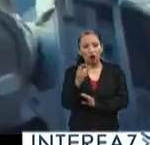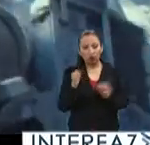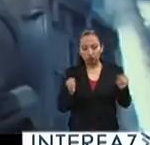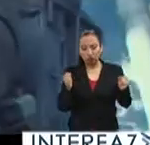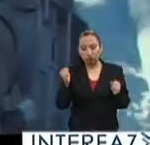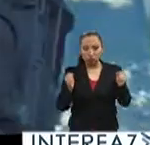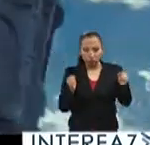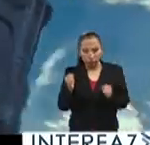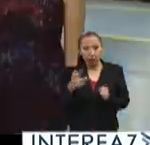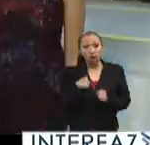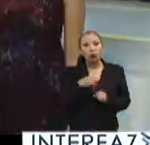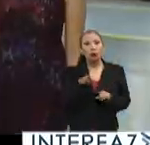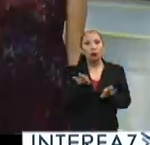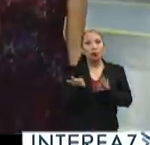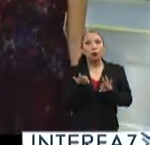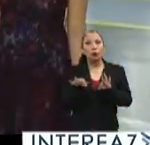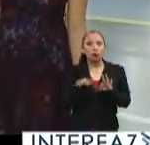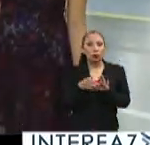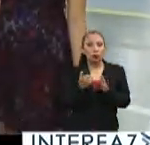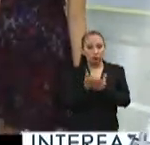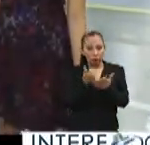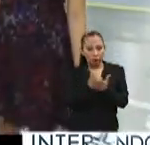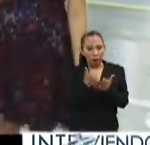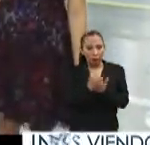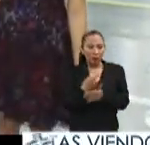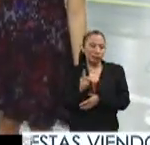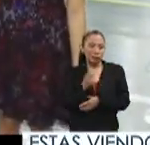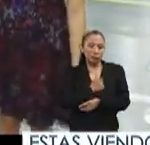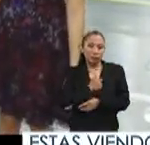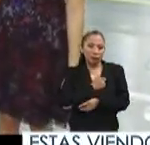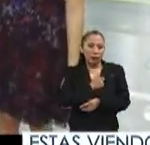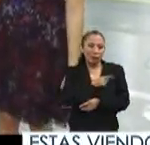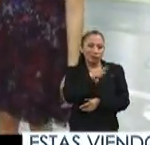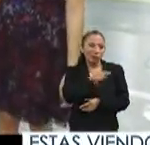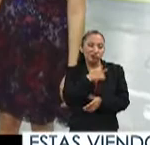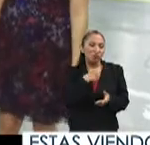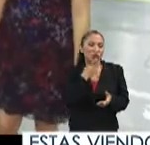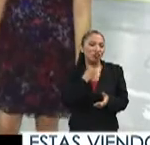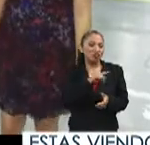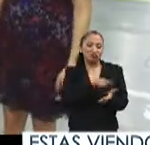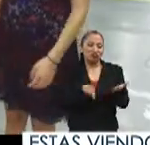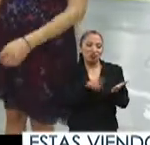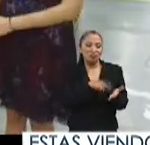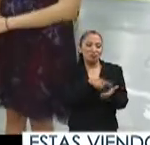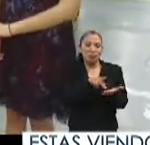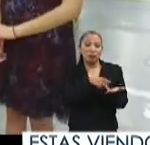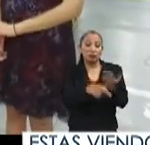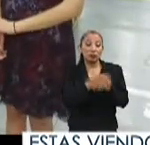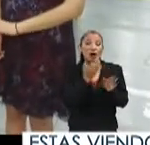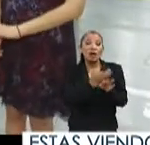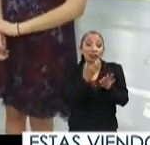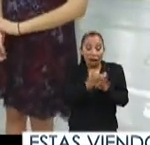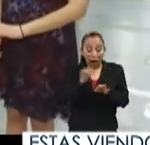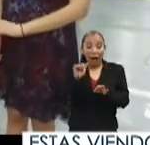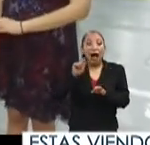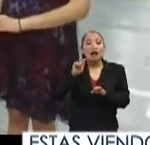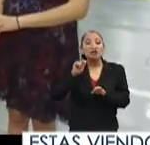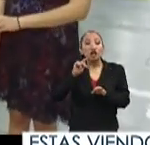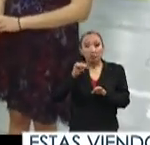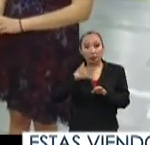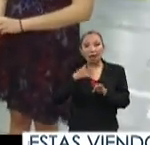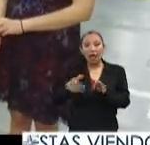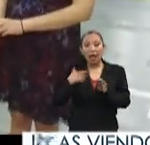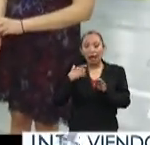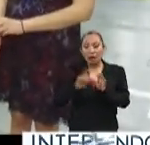manivelas. Yo trabajé, desafortunadamente este proyecto se descontinuó. Ahorita los astronautas sí tienen un